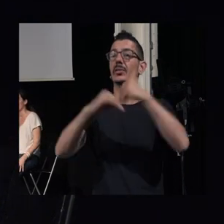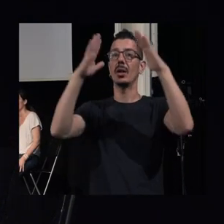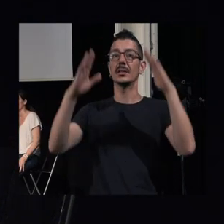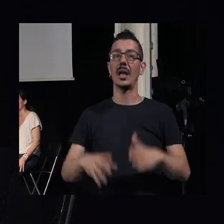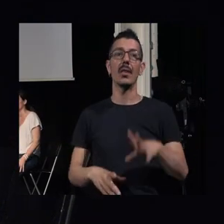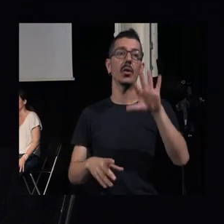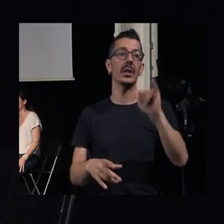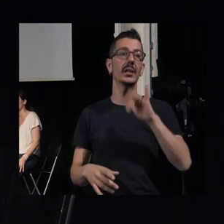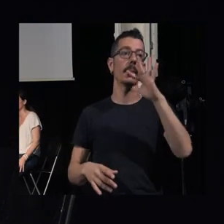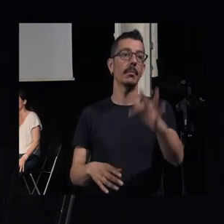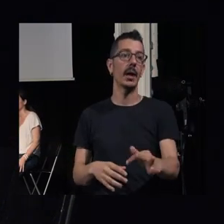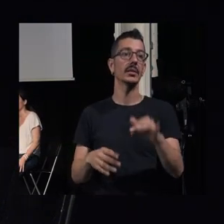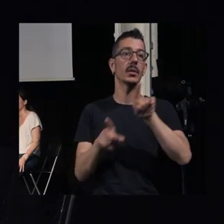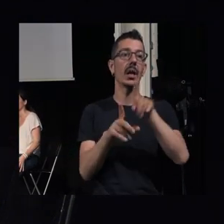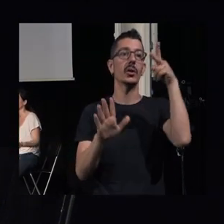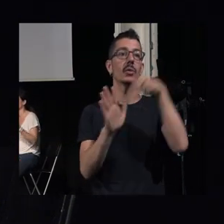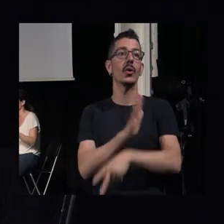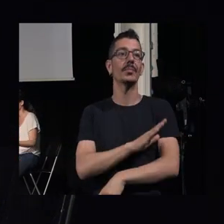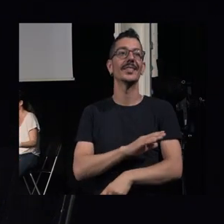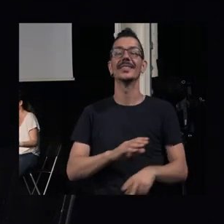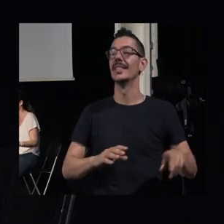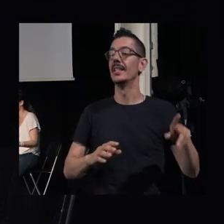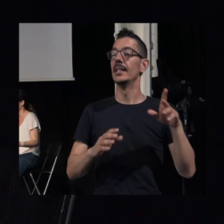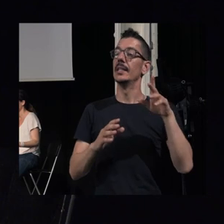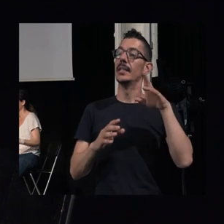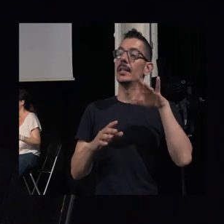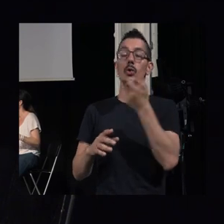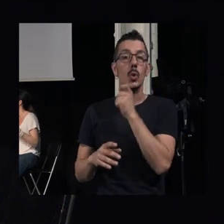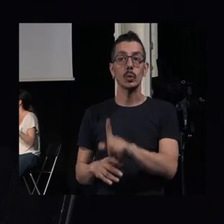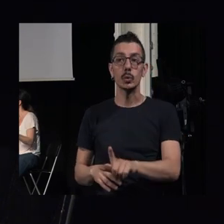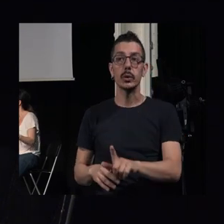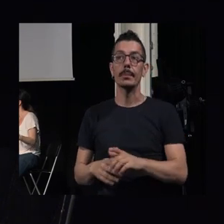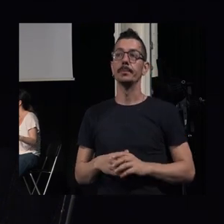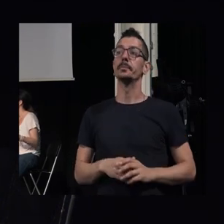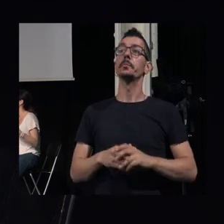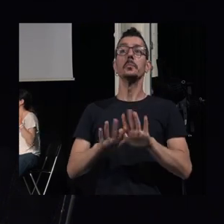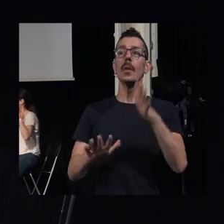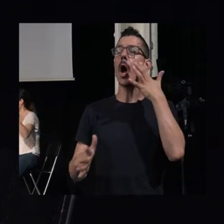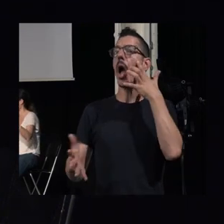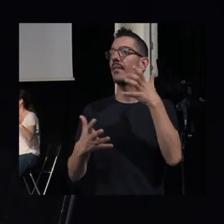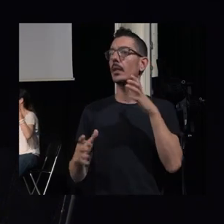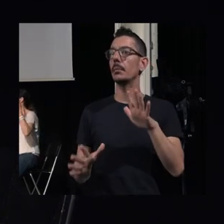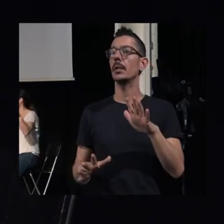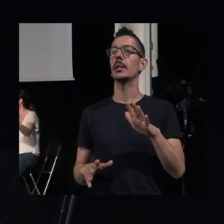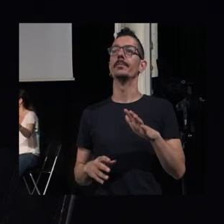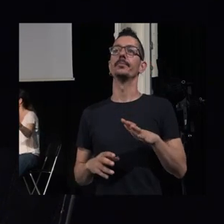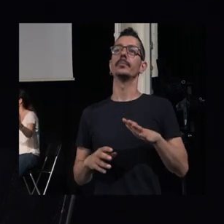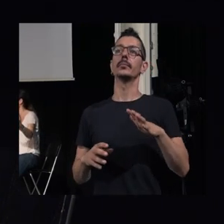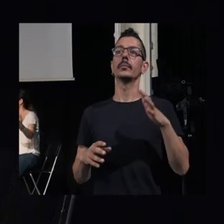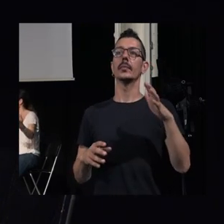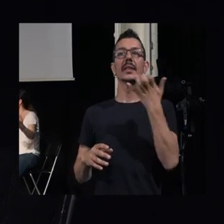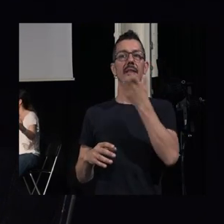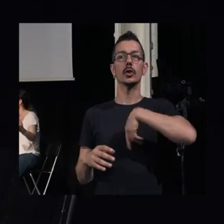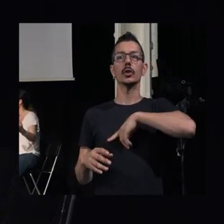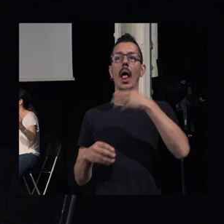¿no?, o de determinadas dinámicas de los movimientos sociales, no nos gusta, ¿no? Pero evidentemente, si nos imaginamos, si hacemos este